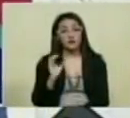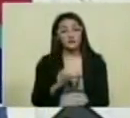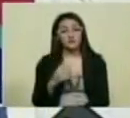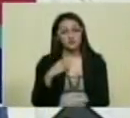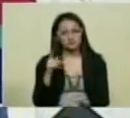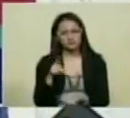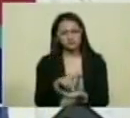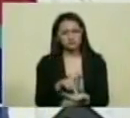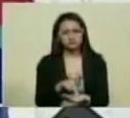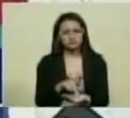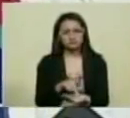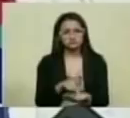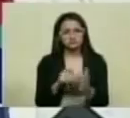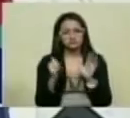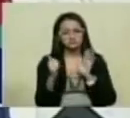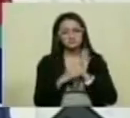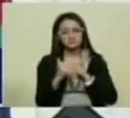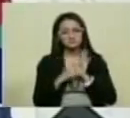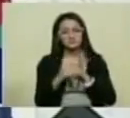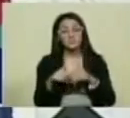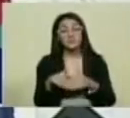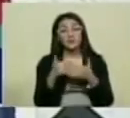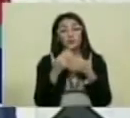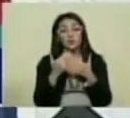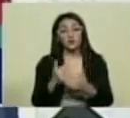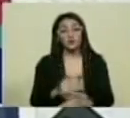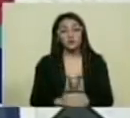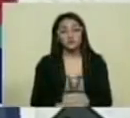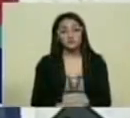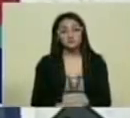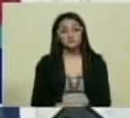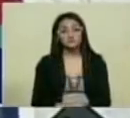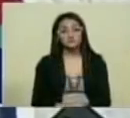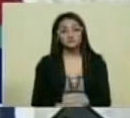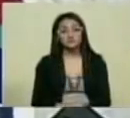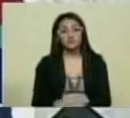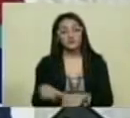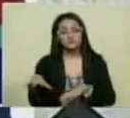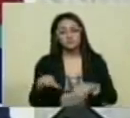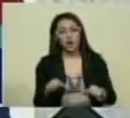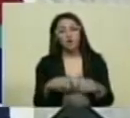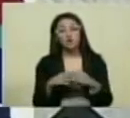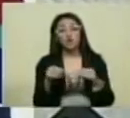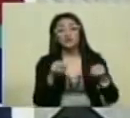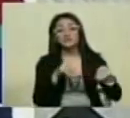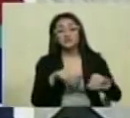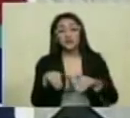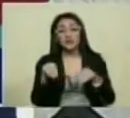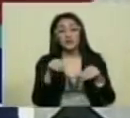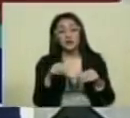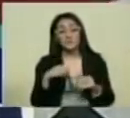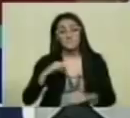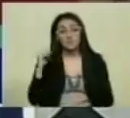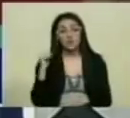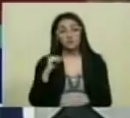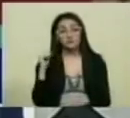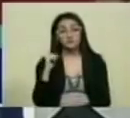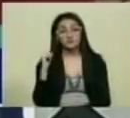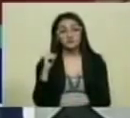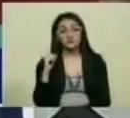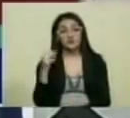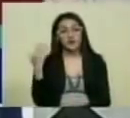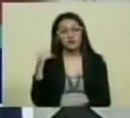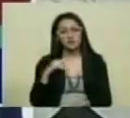nosotros, tuntún, en la madrugada. Y tomamos todas las sedes de la Policía Metropolitana. Para ese momento yo era